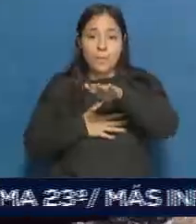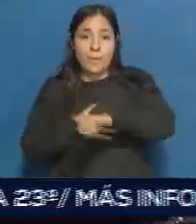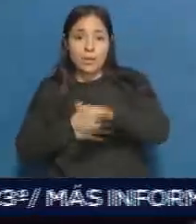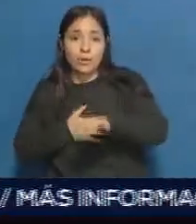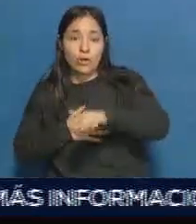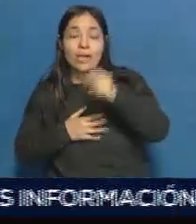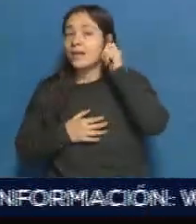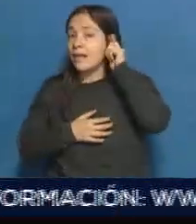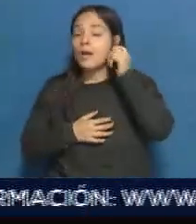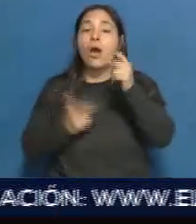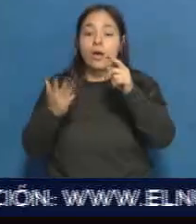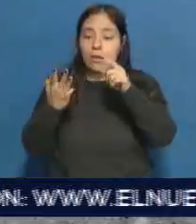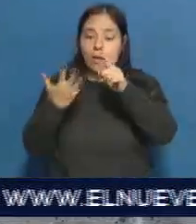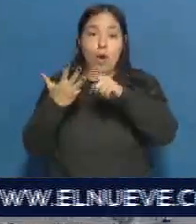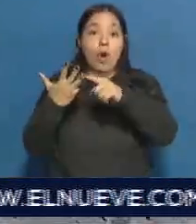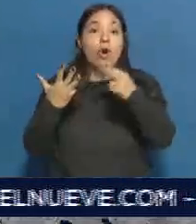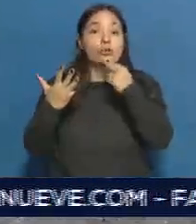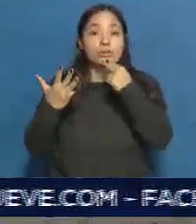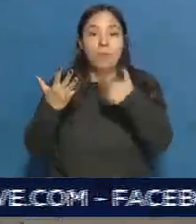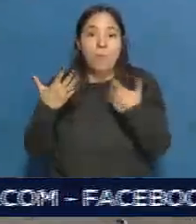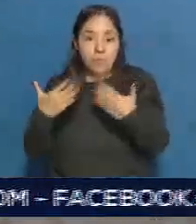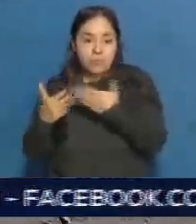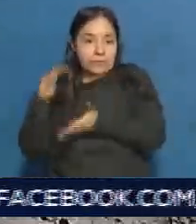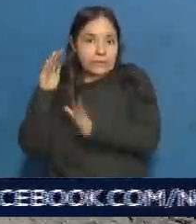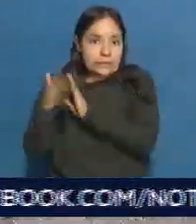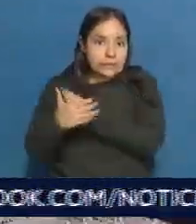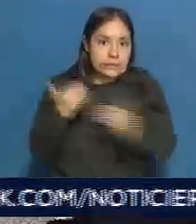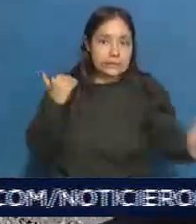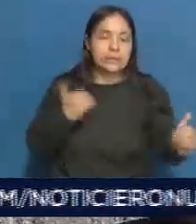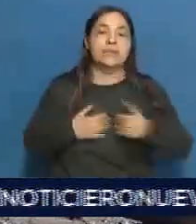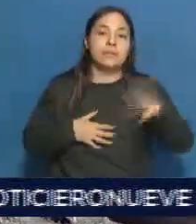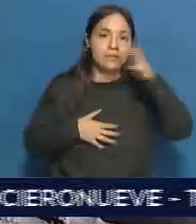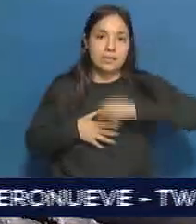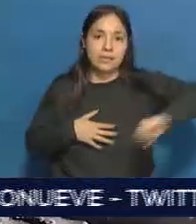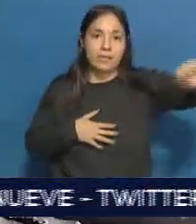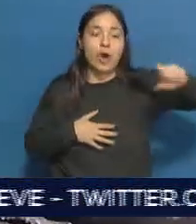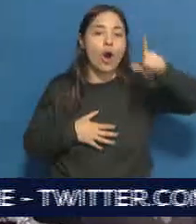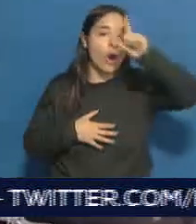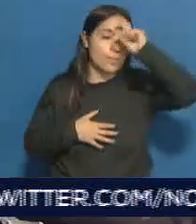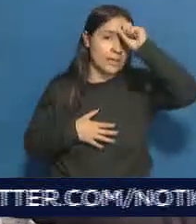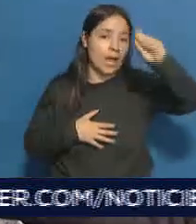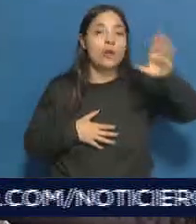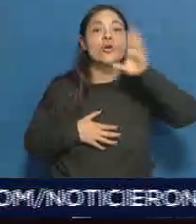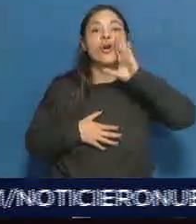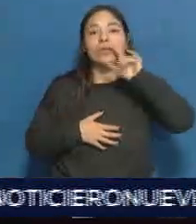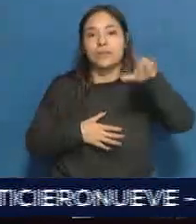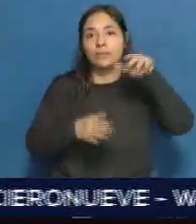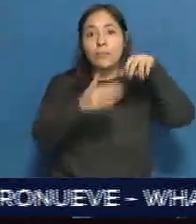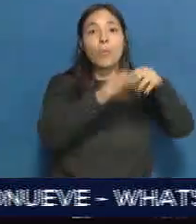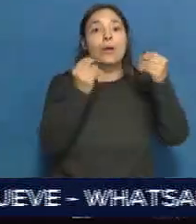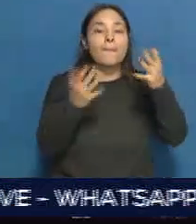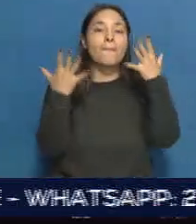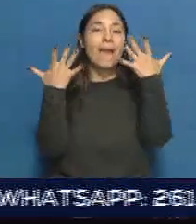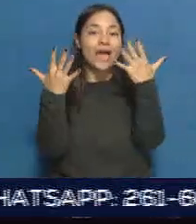llamas Florencia Funes de 11 años fue trasladada al hospital notti luego de sufrir quemaduras en sus manos y rostro